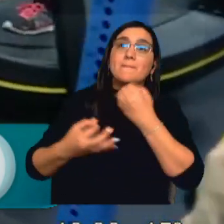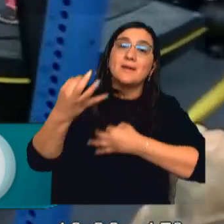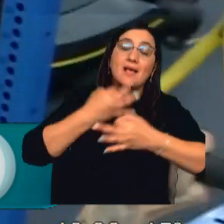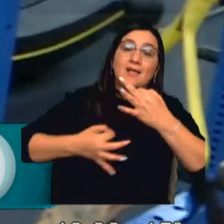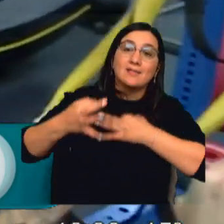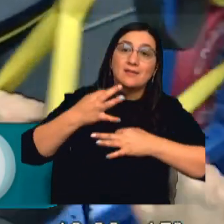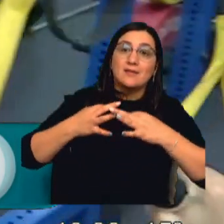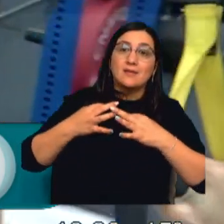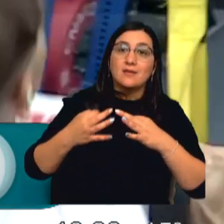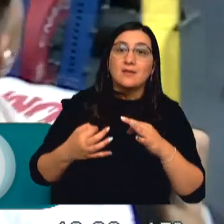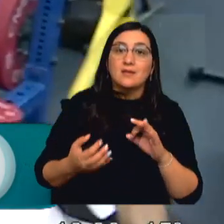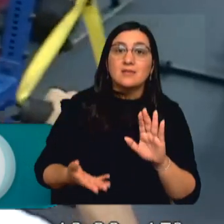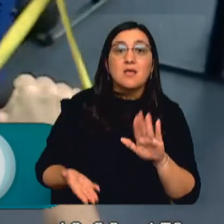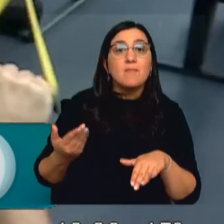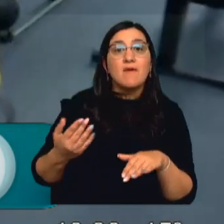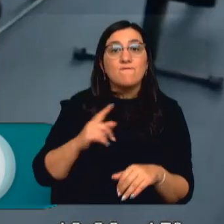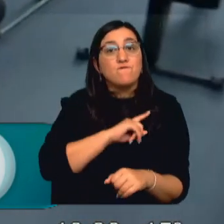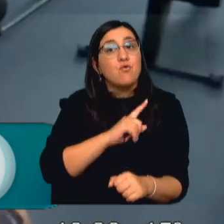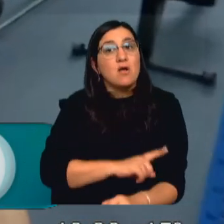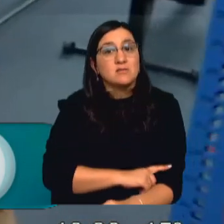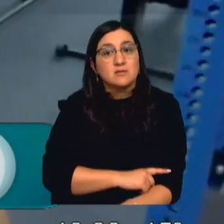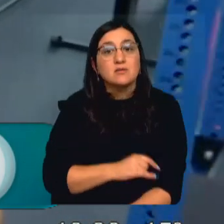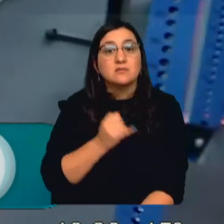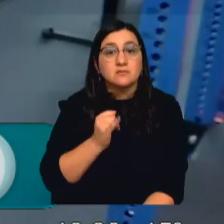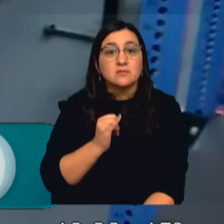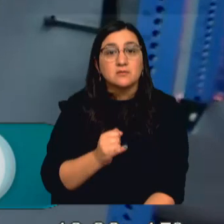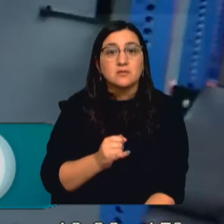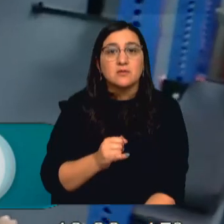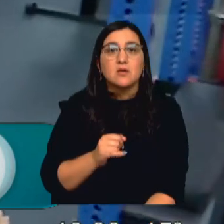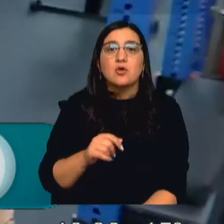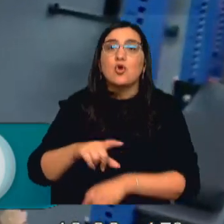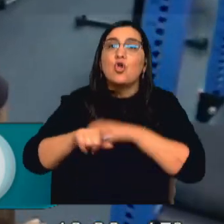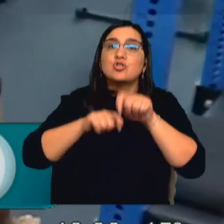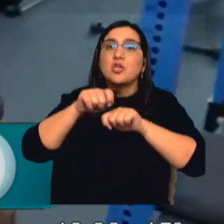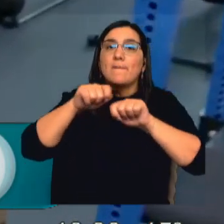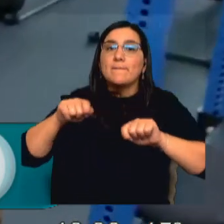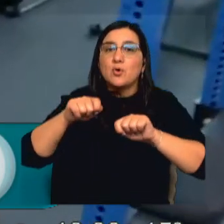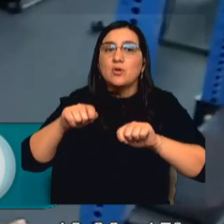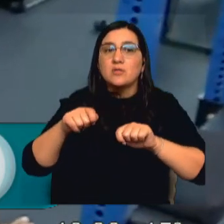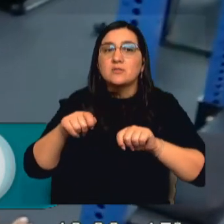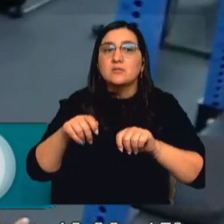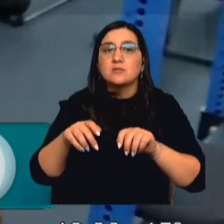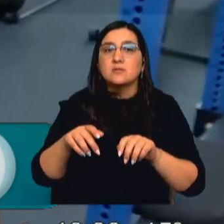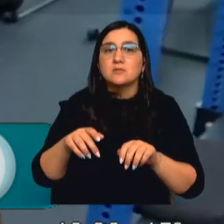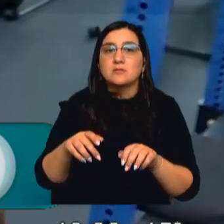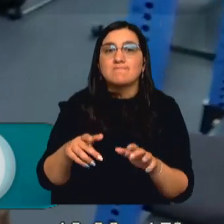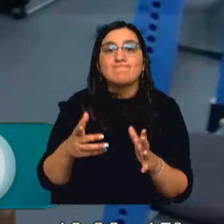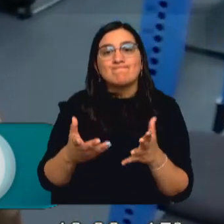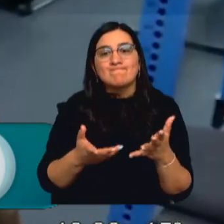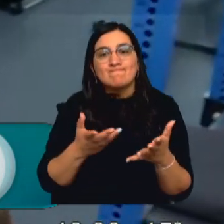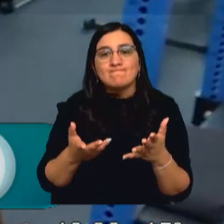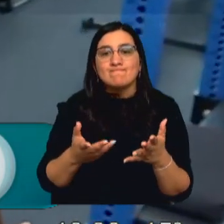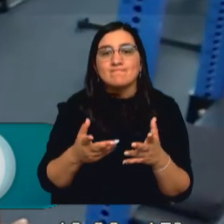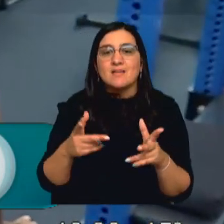incluso haces un poquito más de esfuerzo. Sí, ni que hablar. Estar con el campeón ahí, que es un elemento que